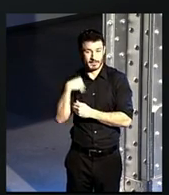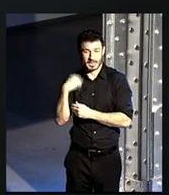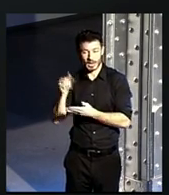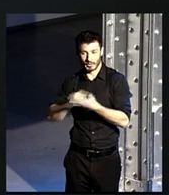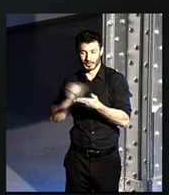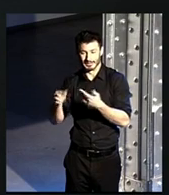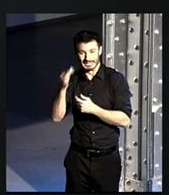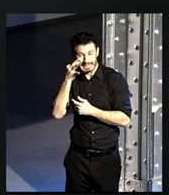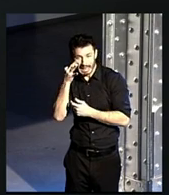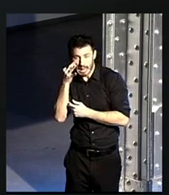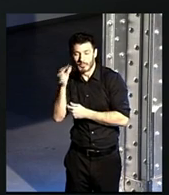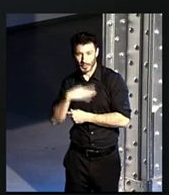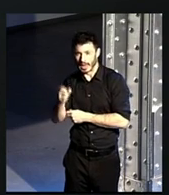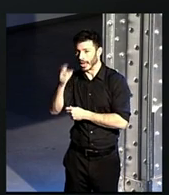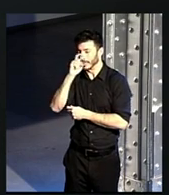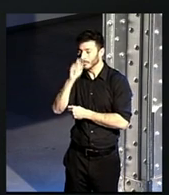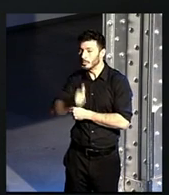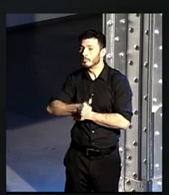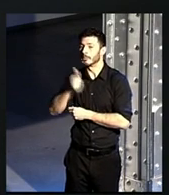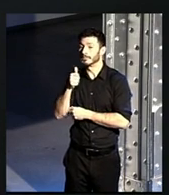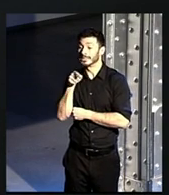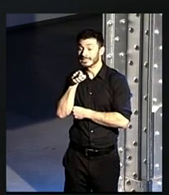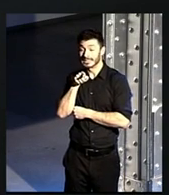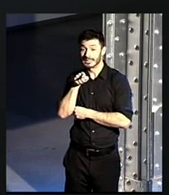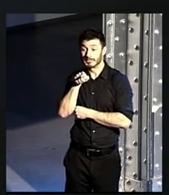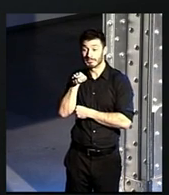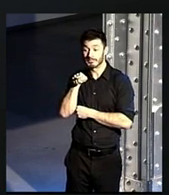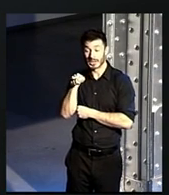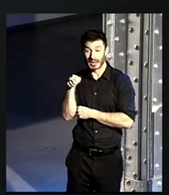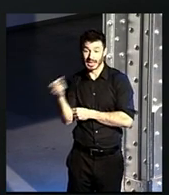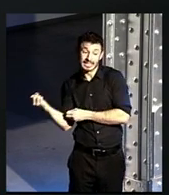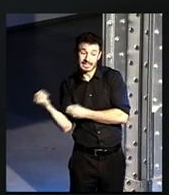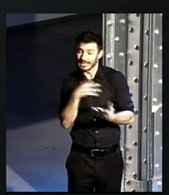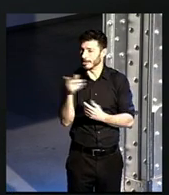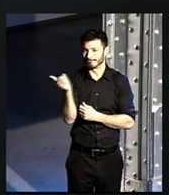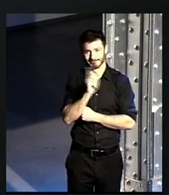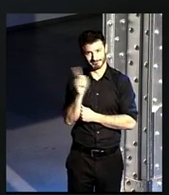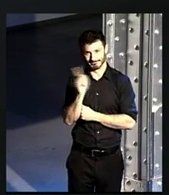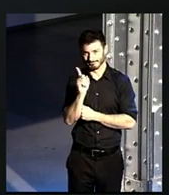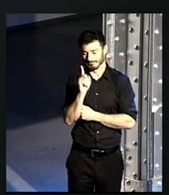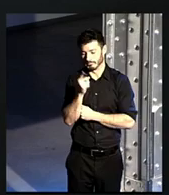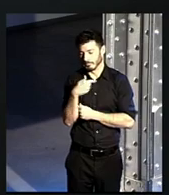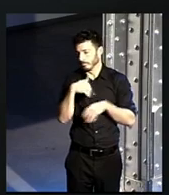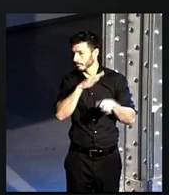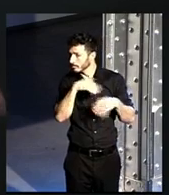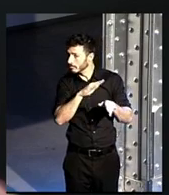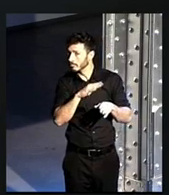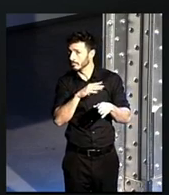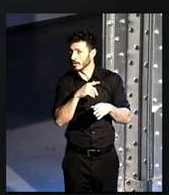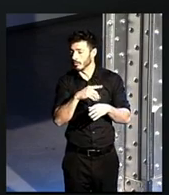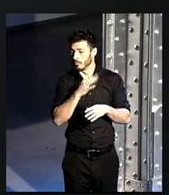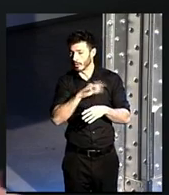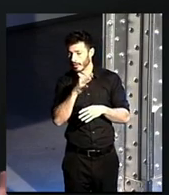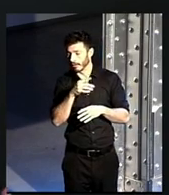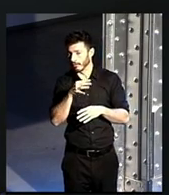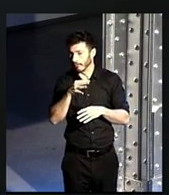antiguo, pero él no lo ha dicho a Hetzel y le ha dejado creer que era un libro